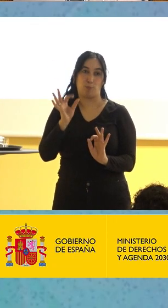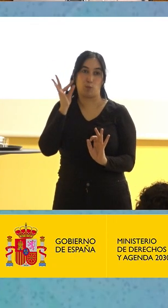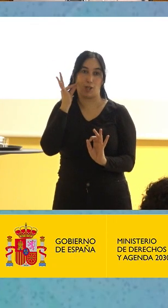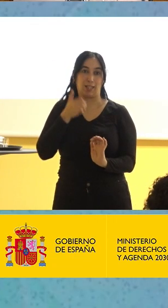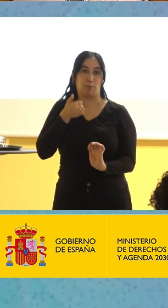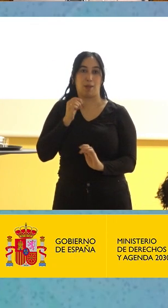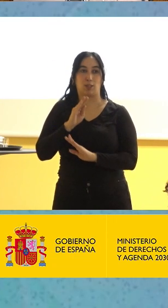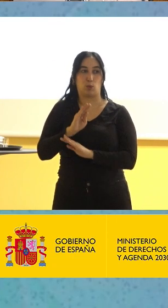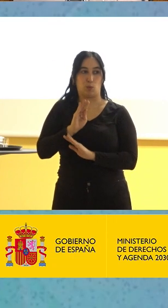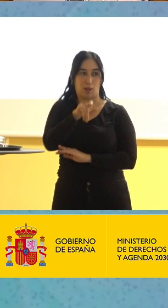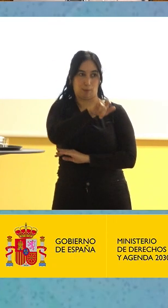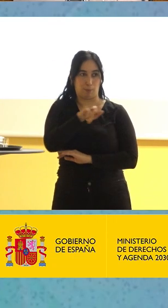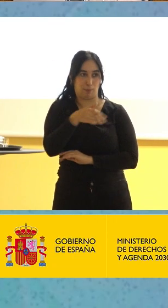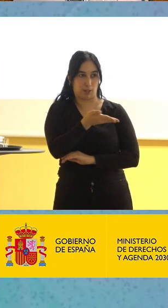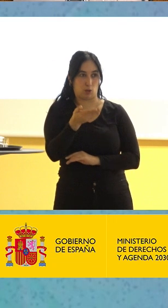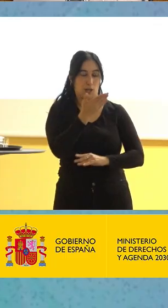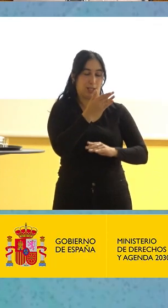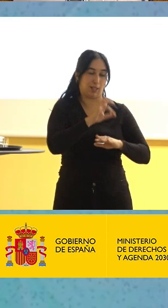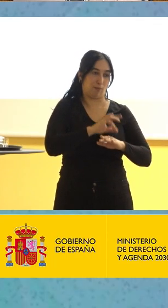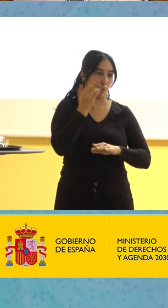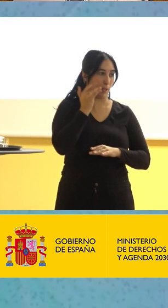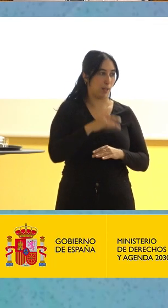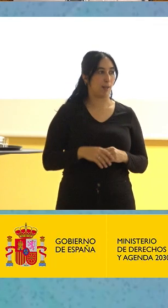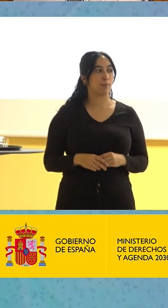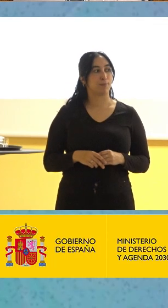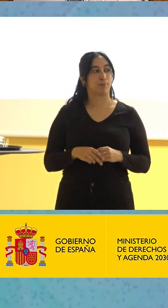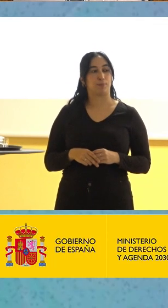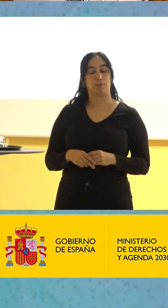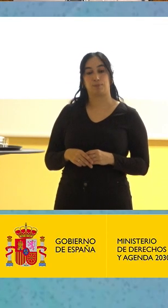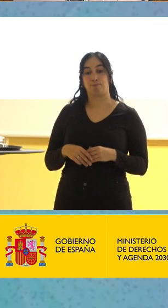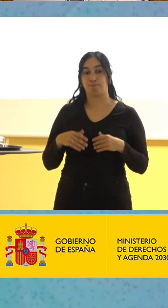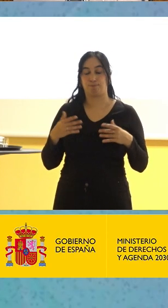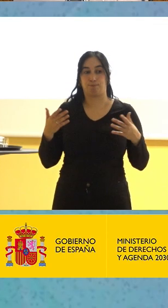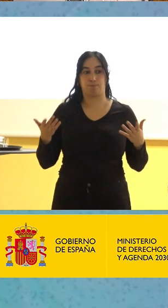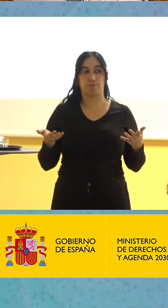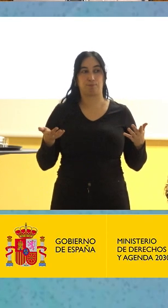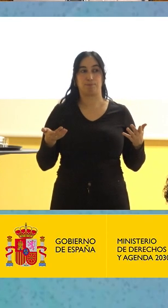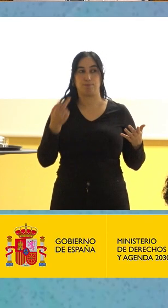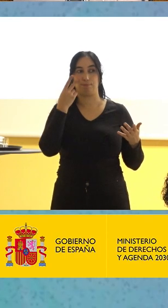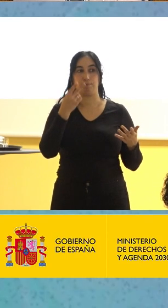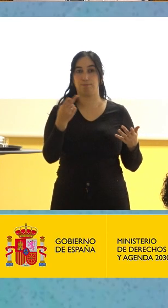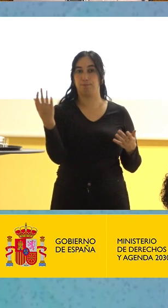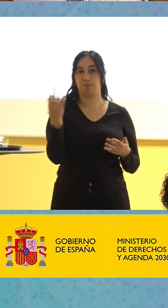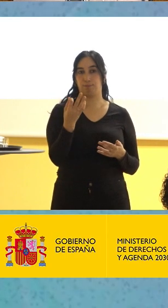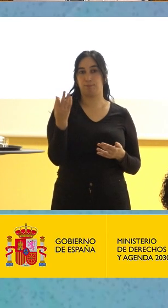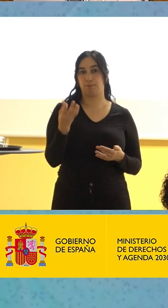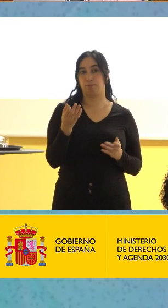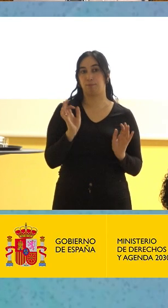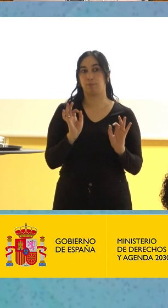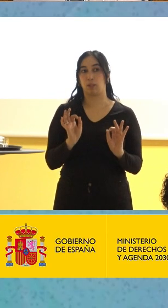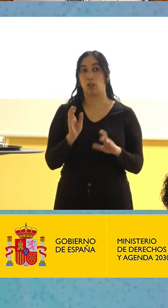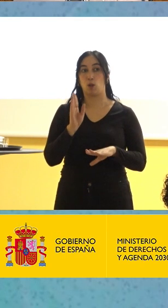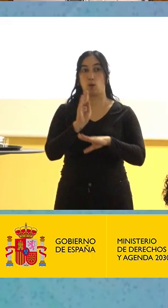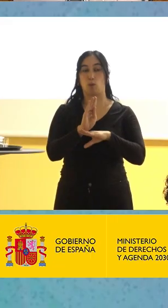que cuidan a las personas con enfermedades raras, ¿no? Por tanto, encontramos que pues principalmente